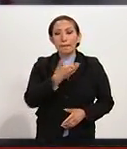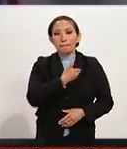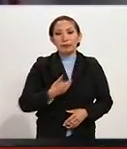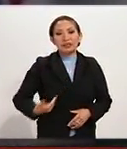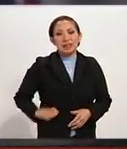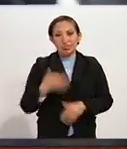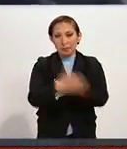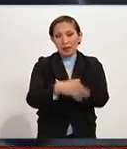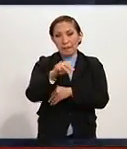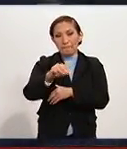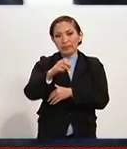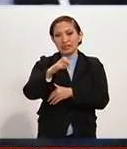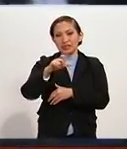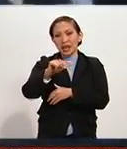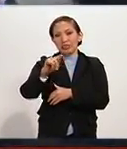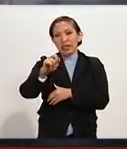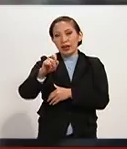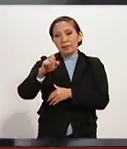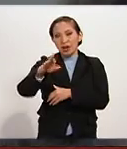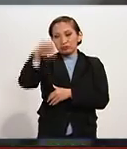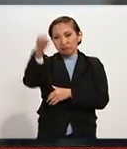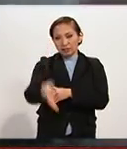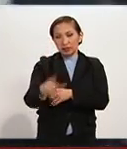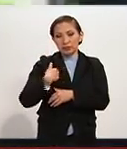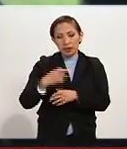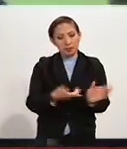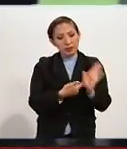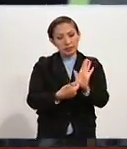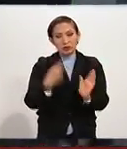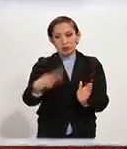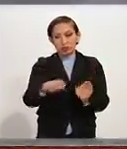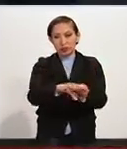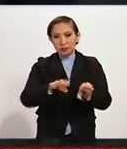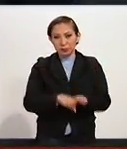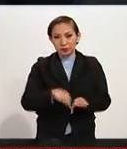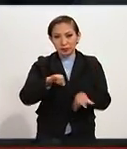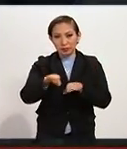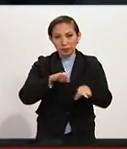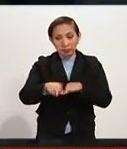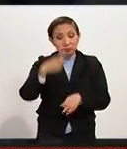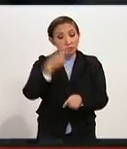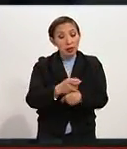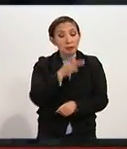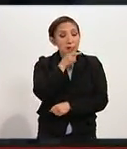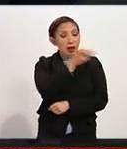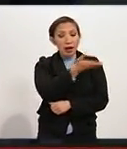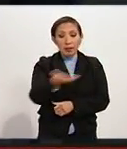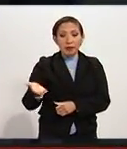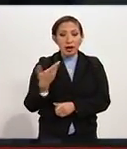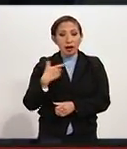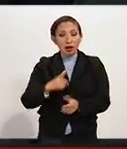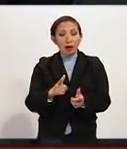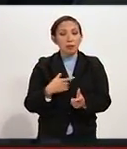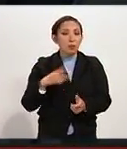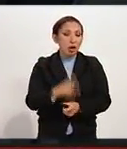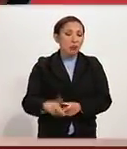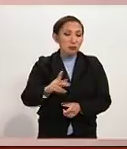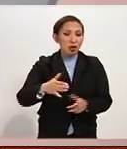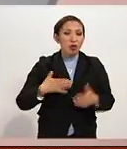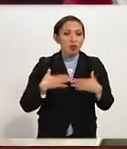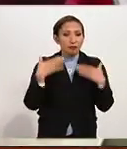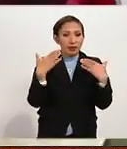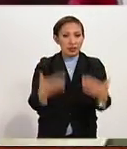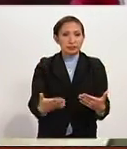presidente interino, Michel Temer, rinde protesta y presenta a su gabinete. Mi primer palabra al pueblo brasileño es la palabra